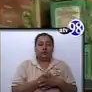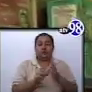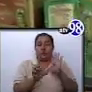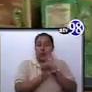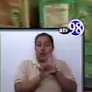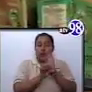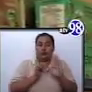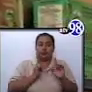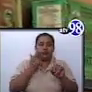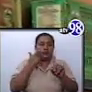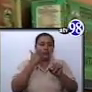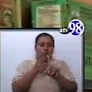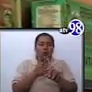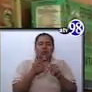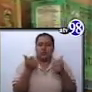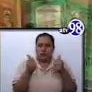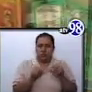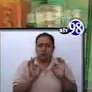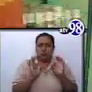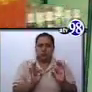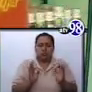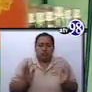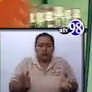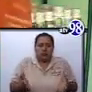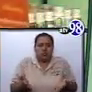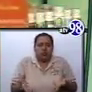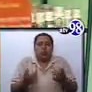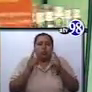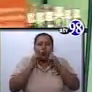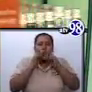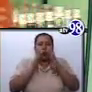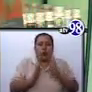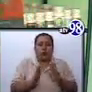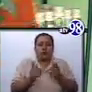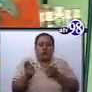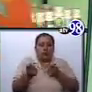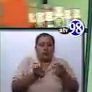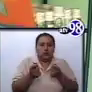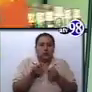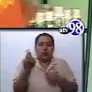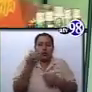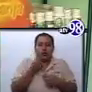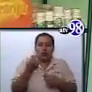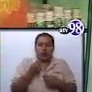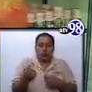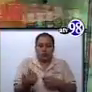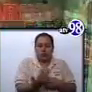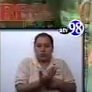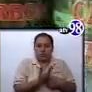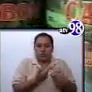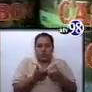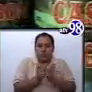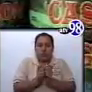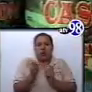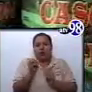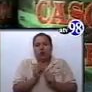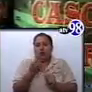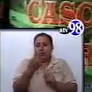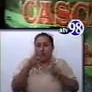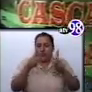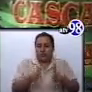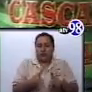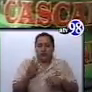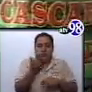por objeto institucionalizar, promover, resguardar y regular el ejercicio colectivo o individual en todo el